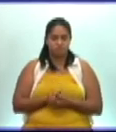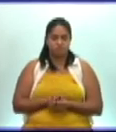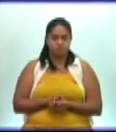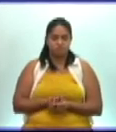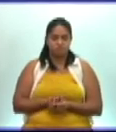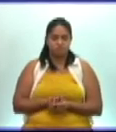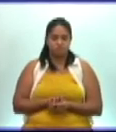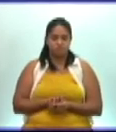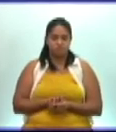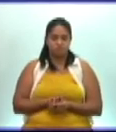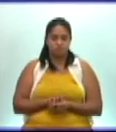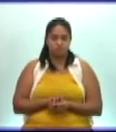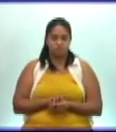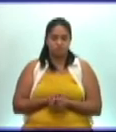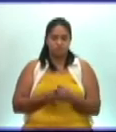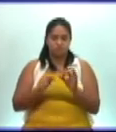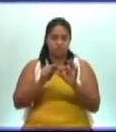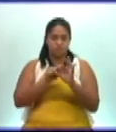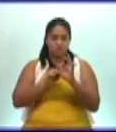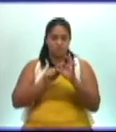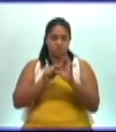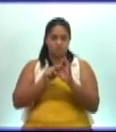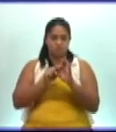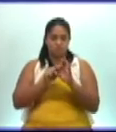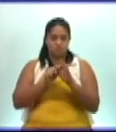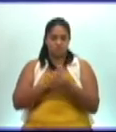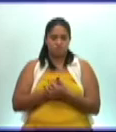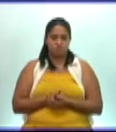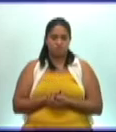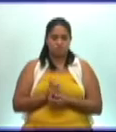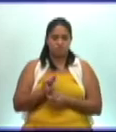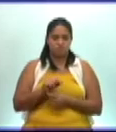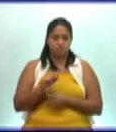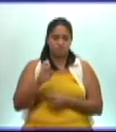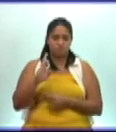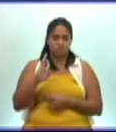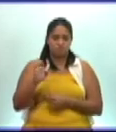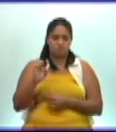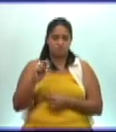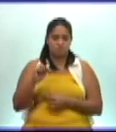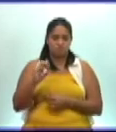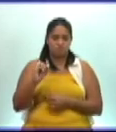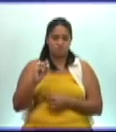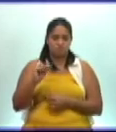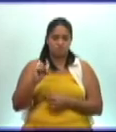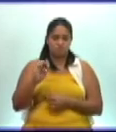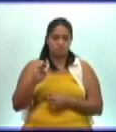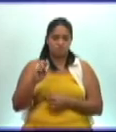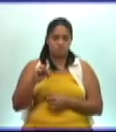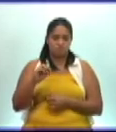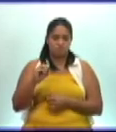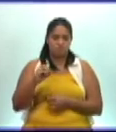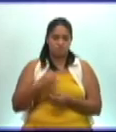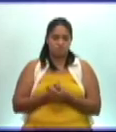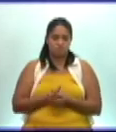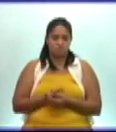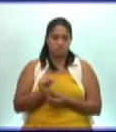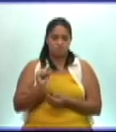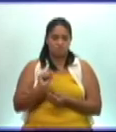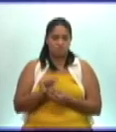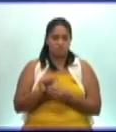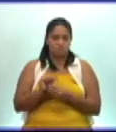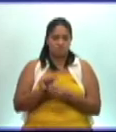el orificio que da lugar a este fenómeno de la difracción es de pequeñas dimensiones.